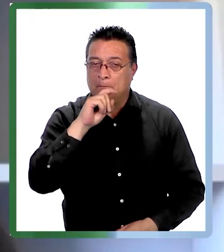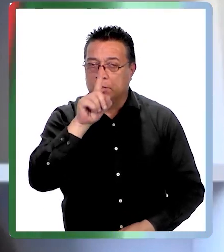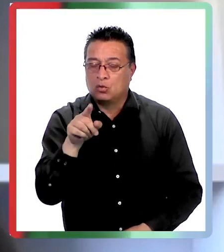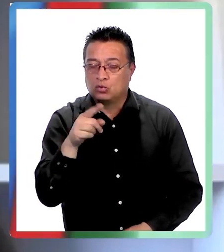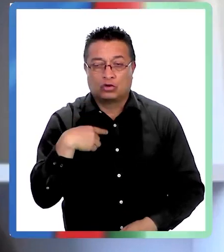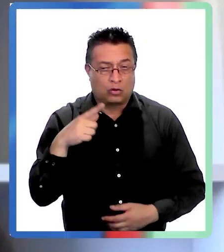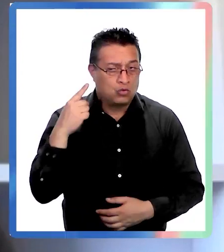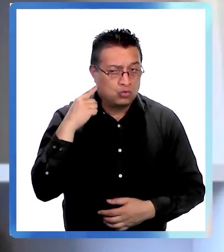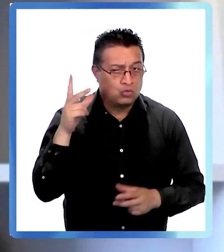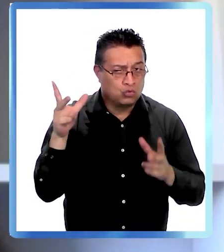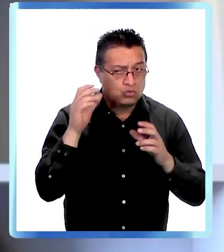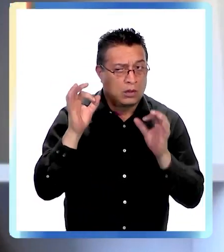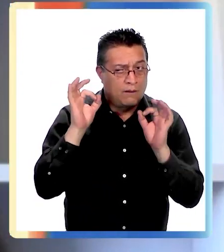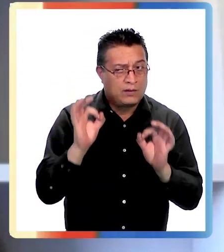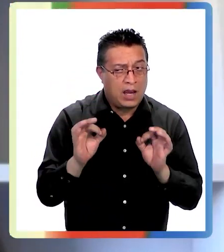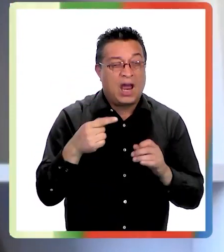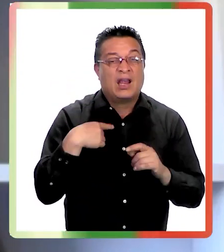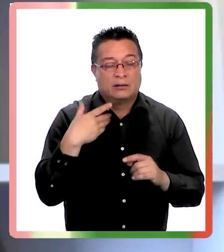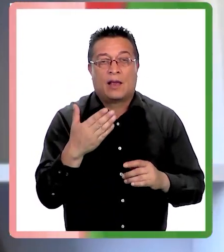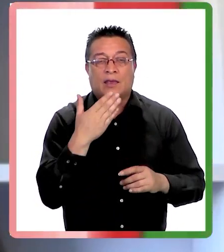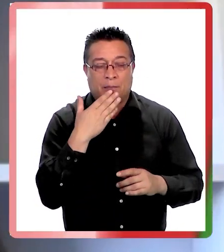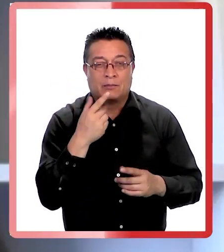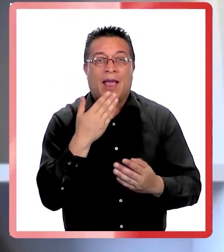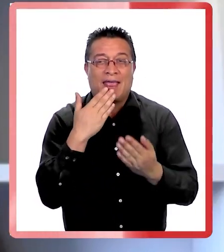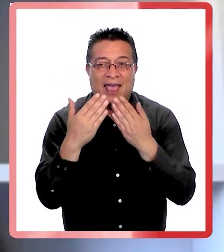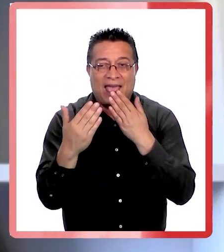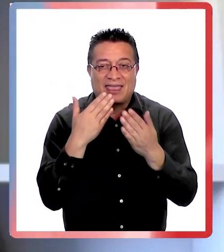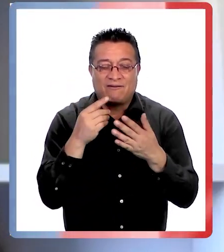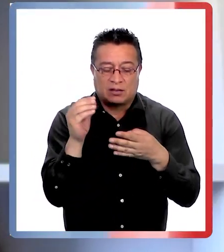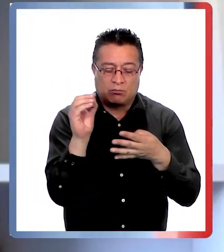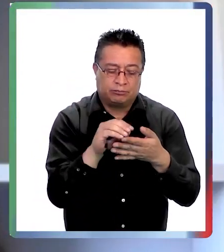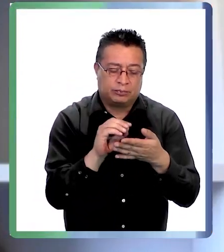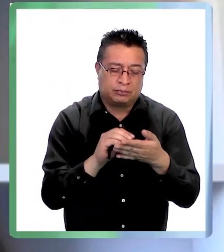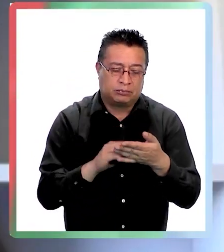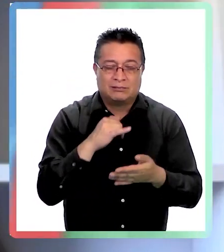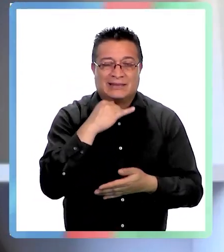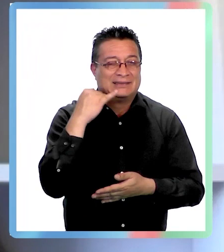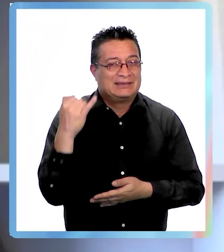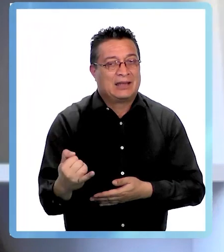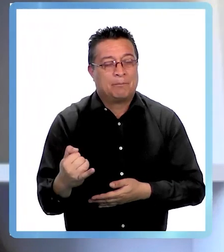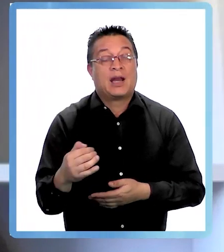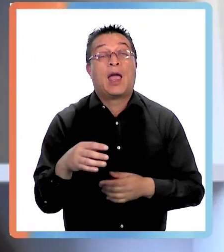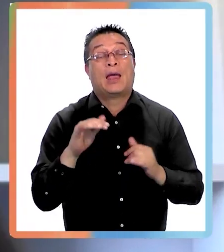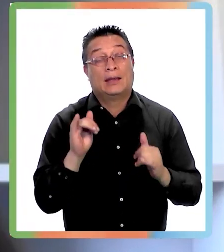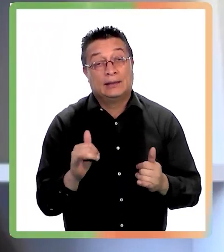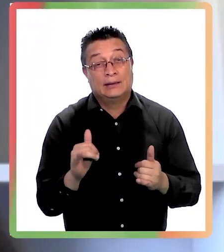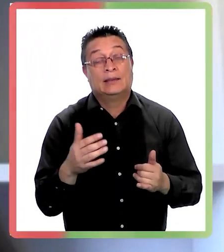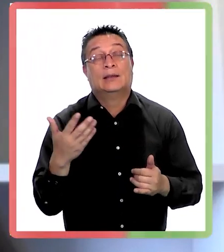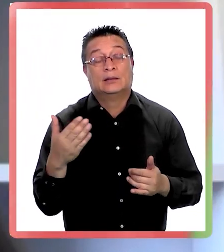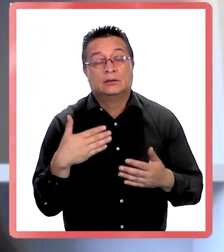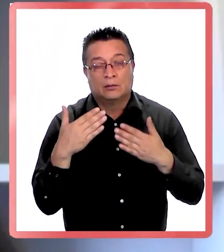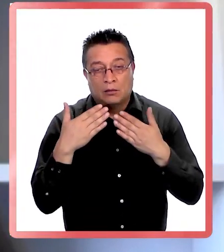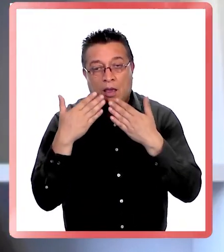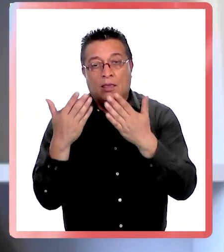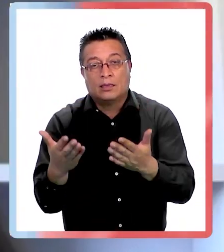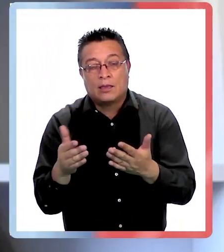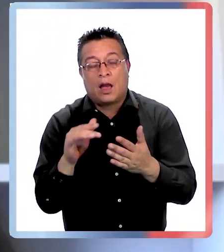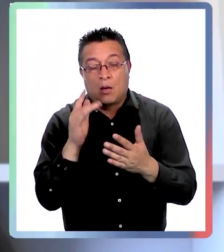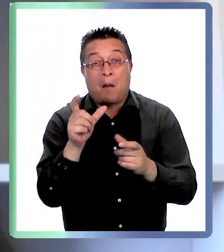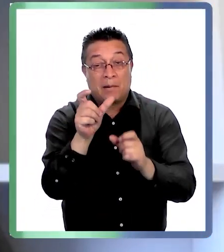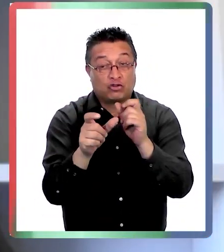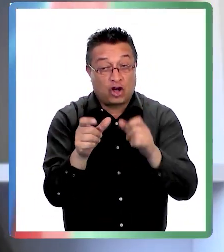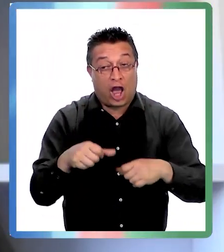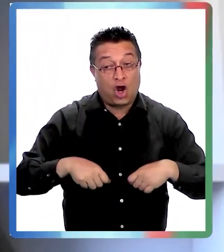siempre uno les pregunta cómo escuchas, qué sé yo, y es como parte de la entrevista que uno hace habitualmente, y